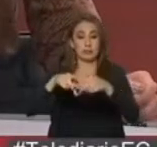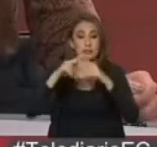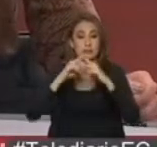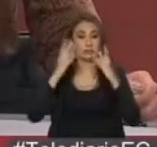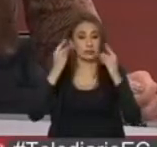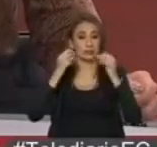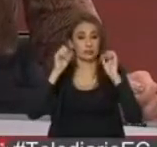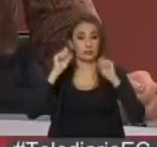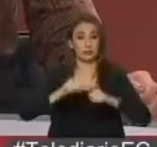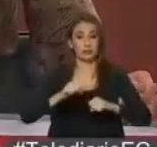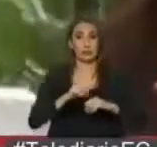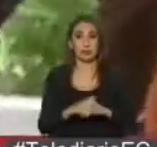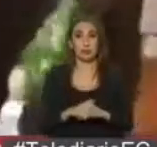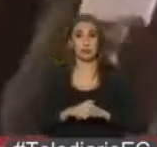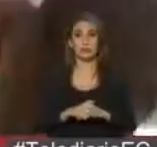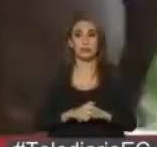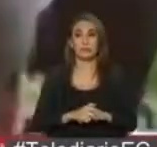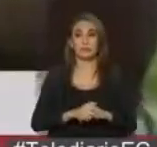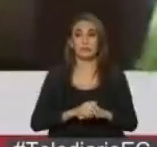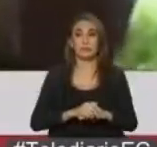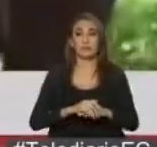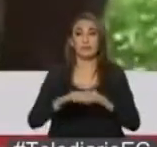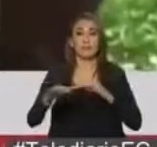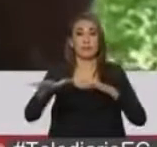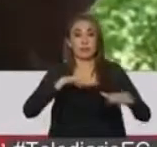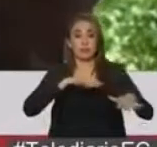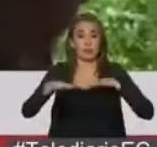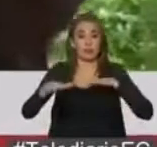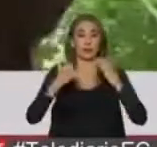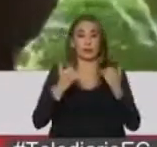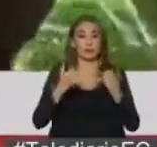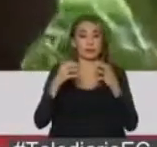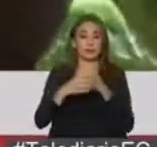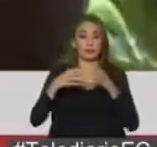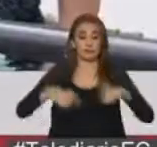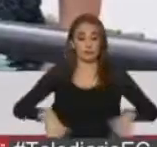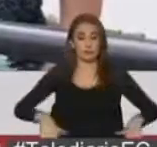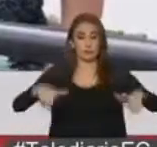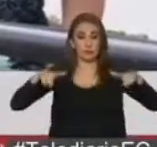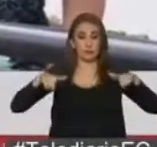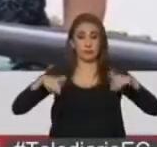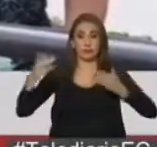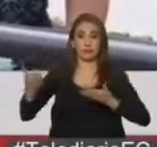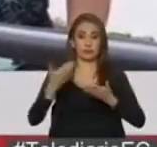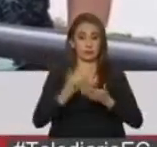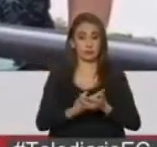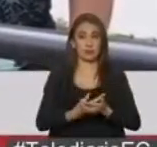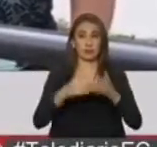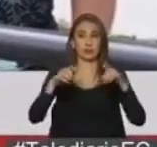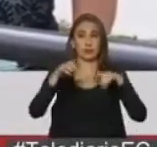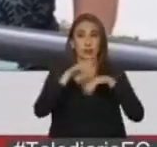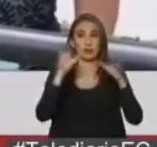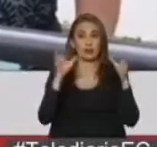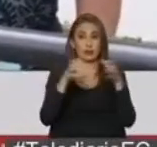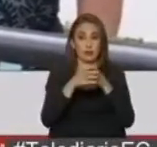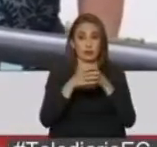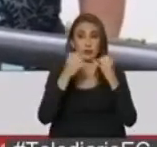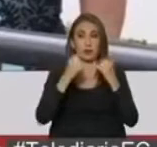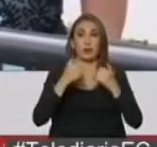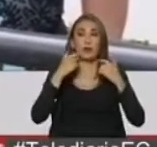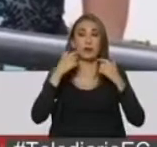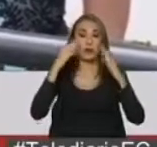cacauteros. En su primera actividad en la provincia de Manabí, el presidente Lenín Moreno llegó al proyecto habitacional El Carmen,